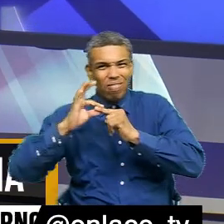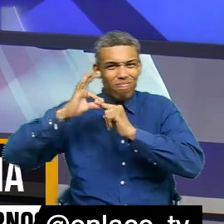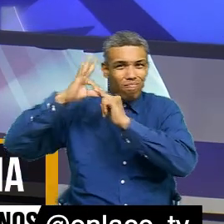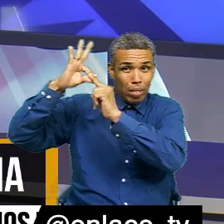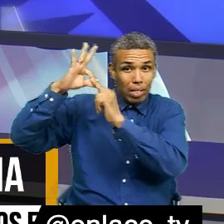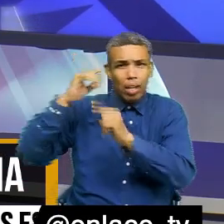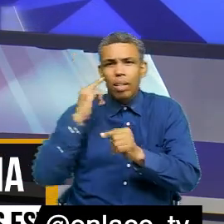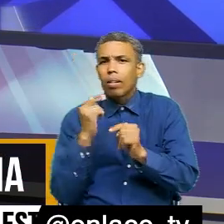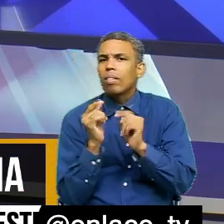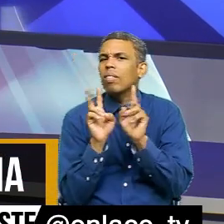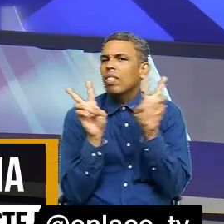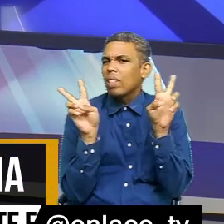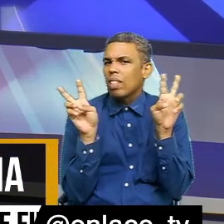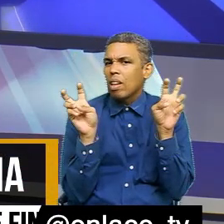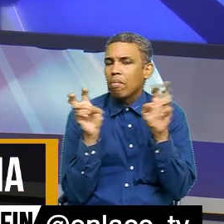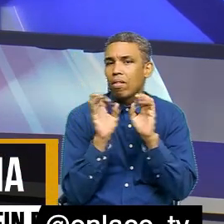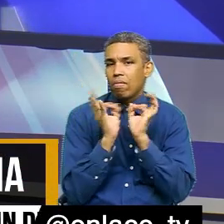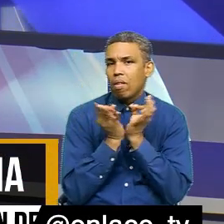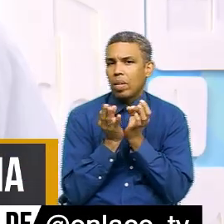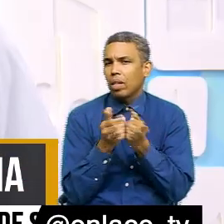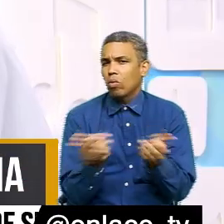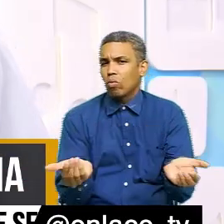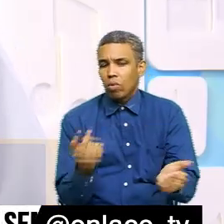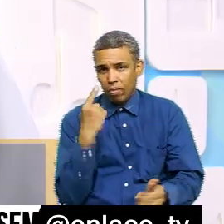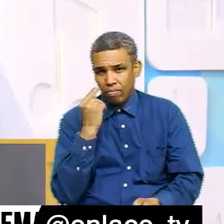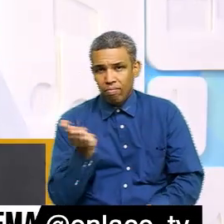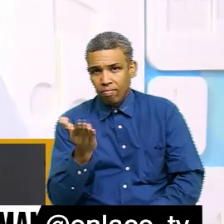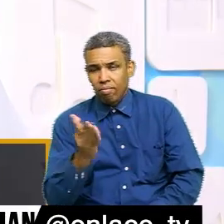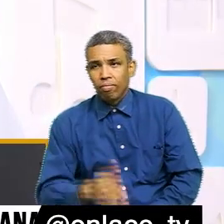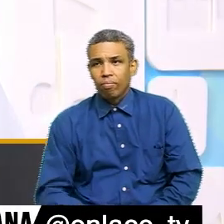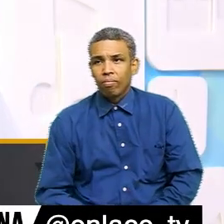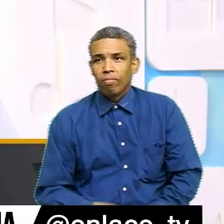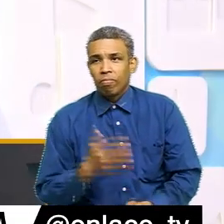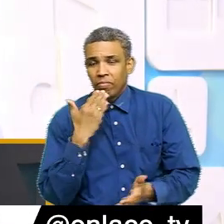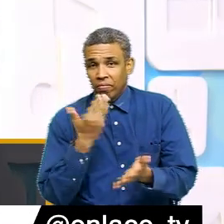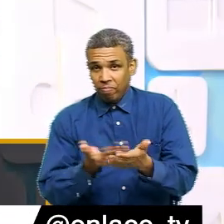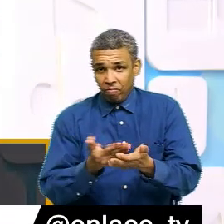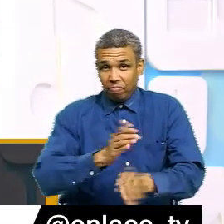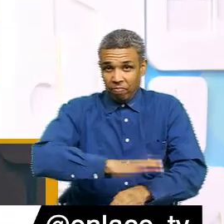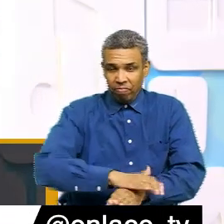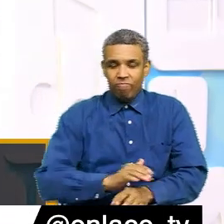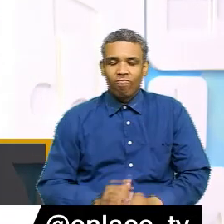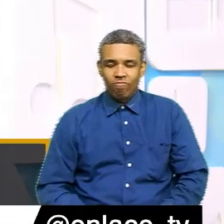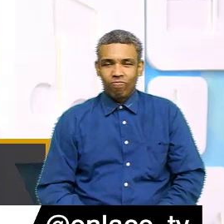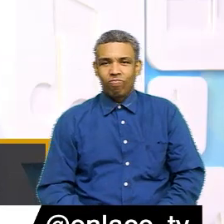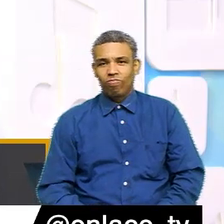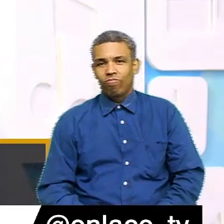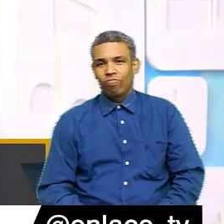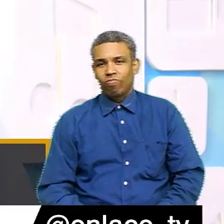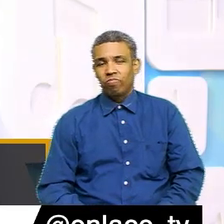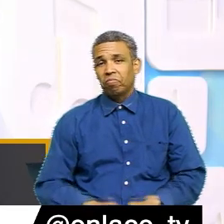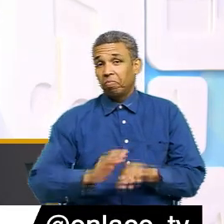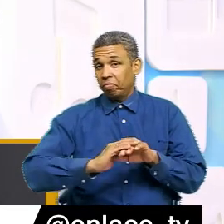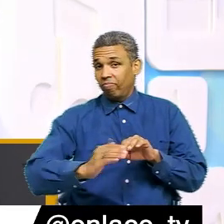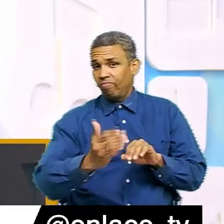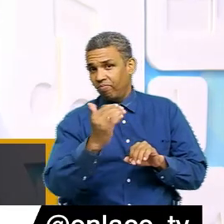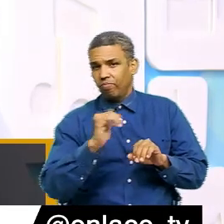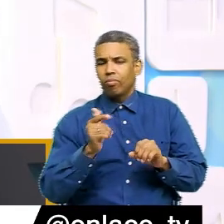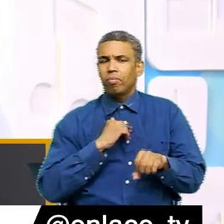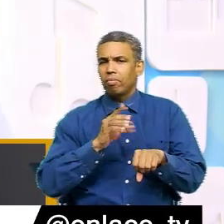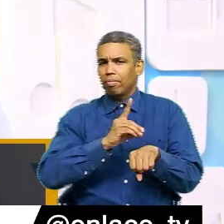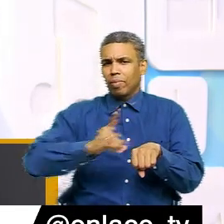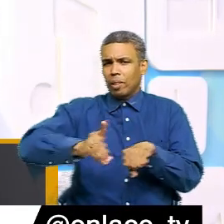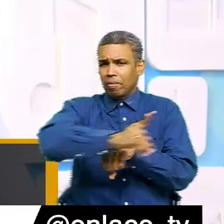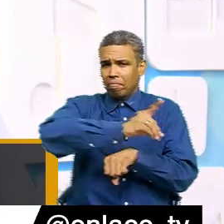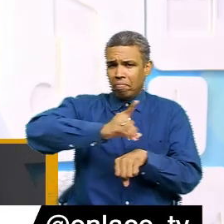los barranqueños. Padre, buenas tardes, ¿y de qué se trata? Bueno, muy buenas tardes a todos. Queremos invitarlos a un gran evento que estamos realizando en la diócesis de Barranca